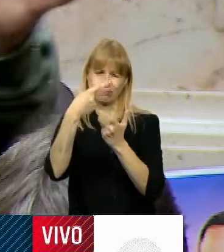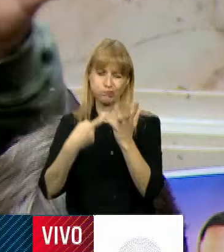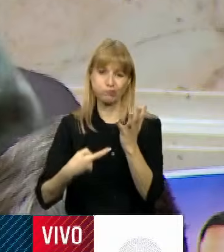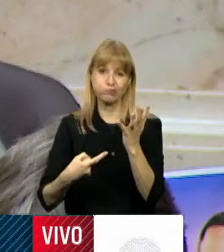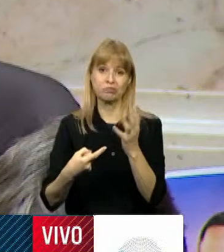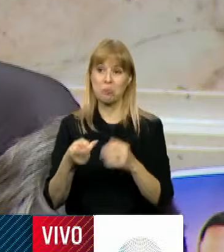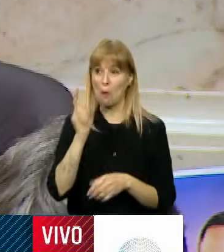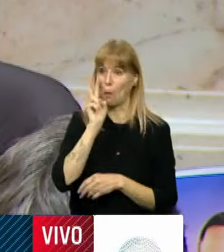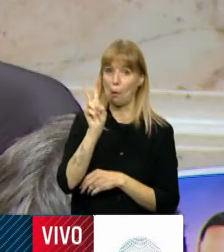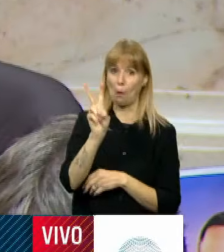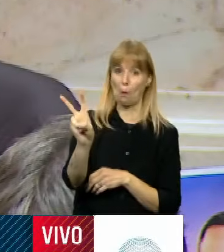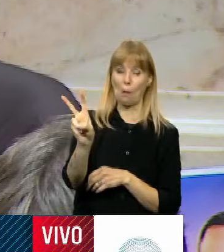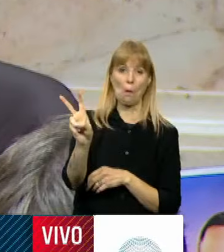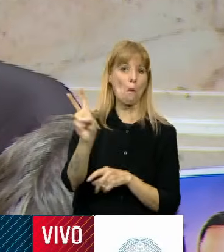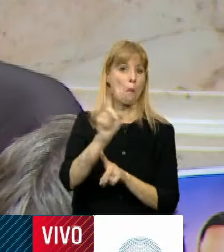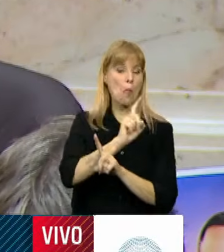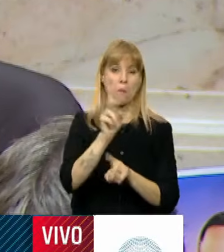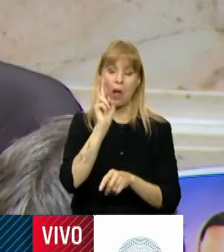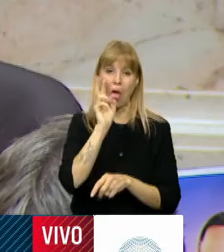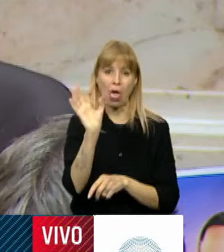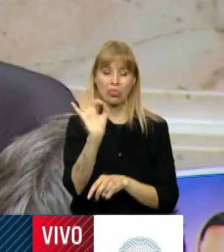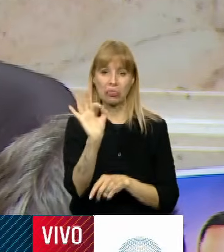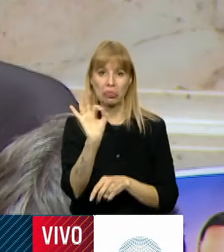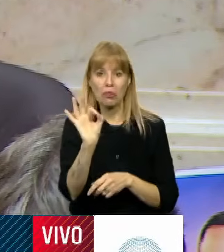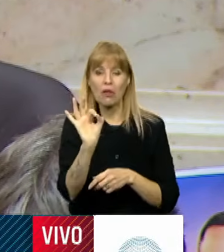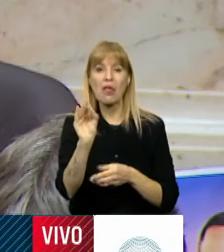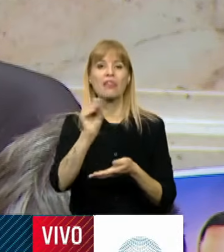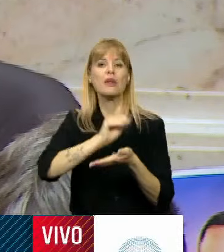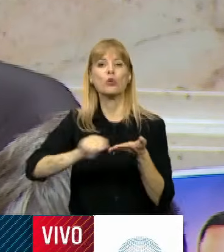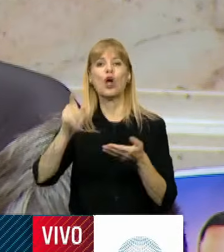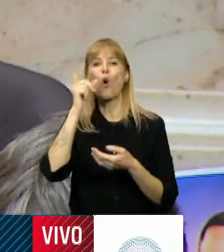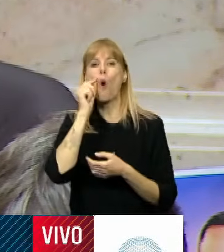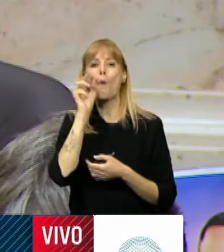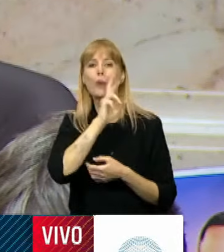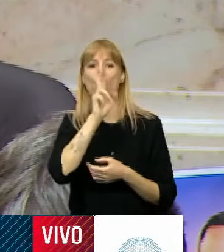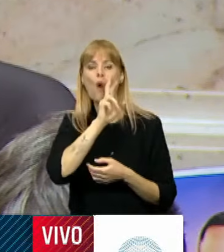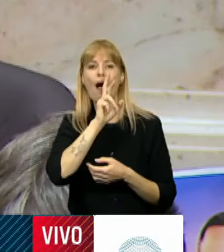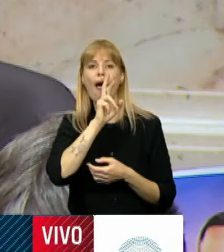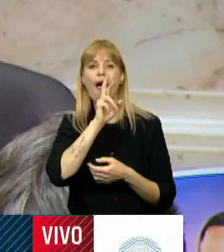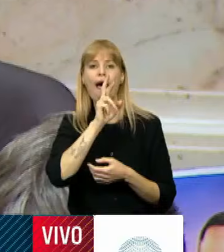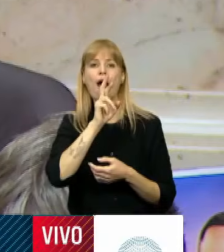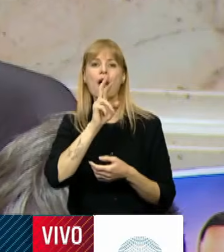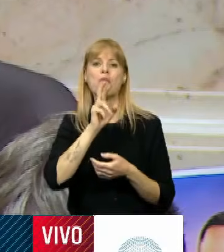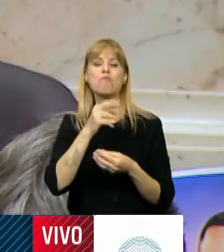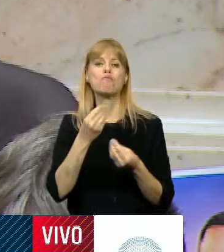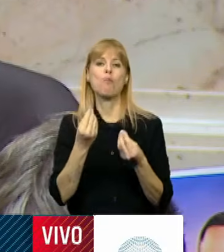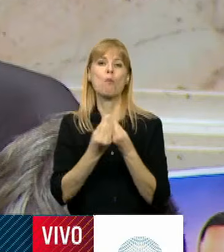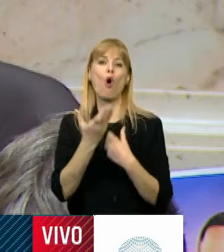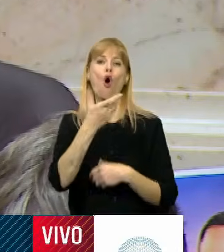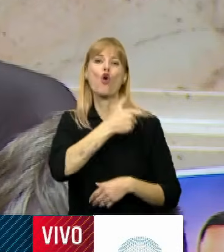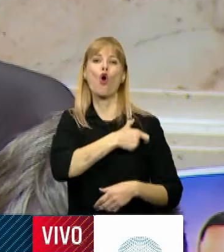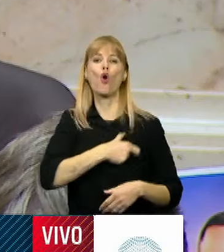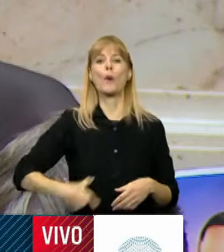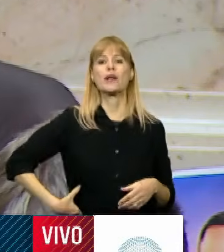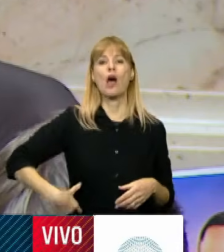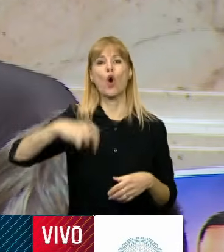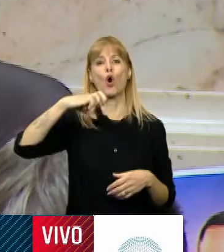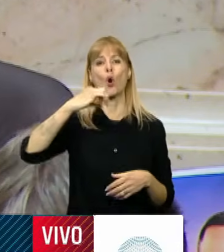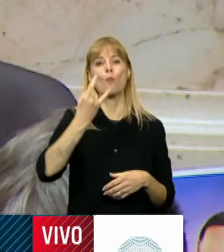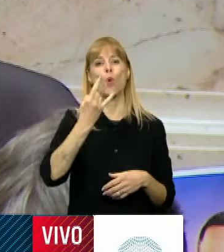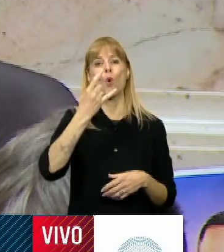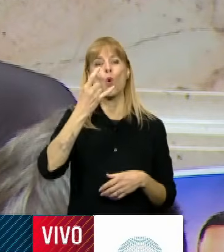Bueno, tampoco veo acá a las diputadas y diputados que responden, o varios que responden al gobernador Puyaro.